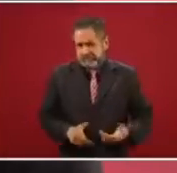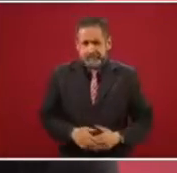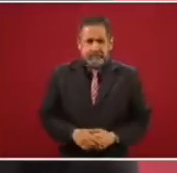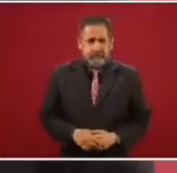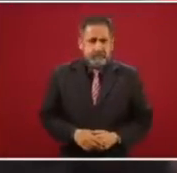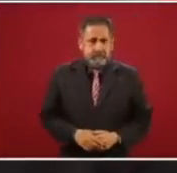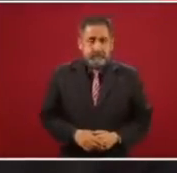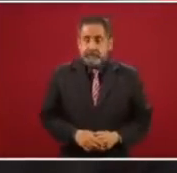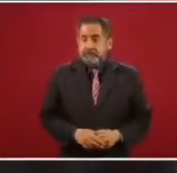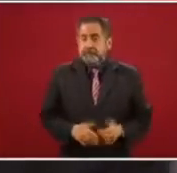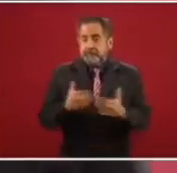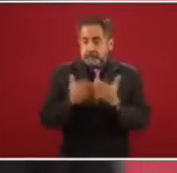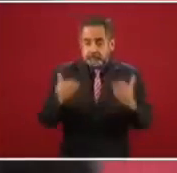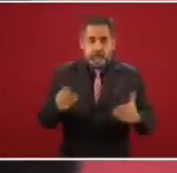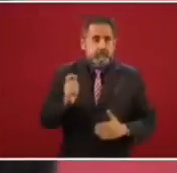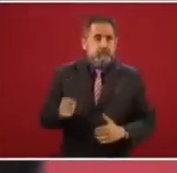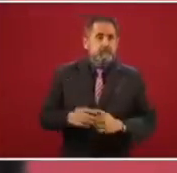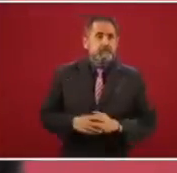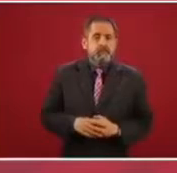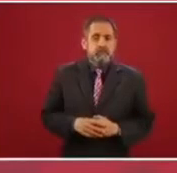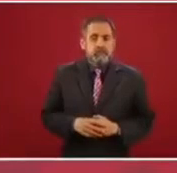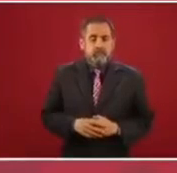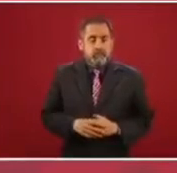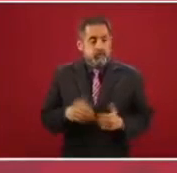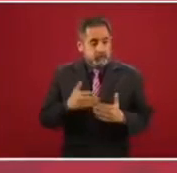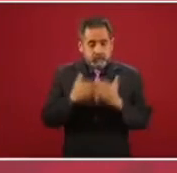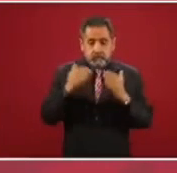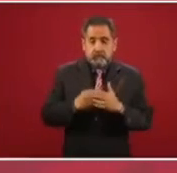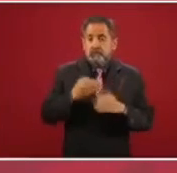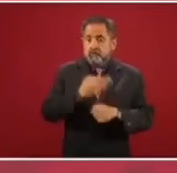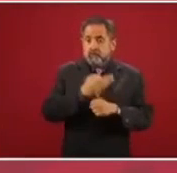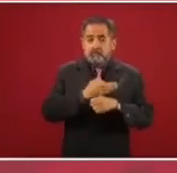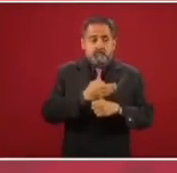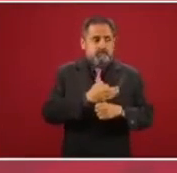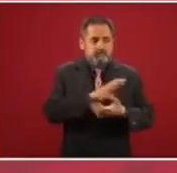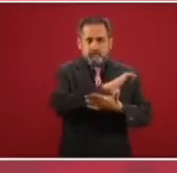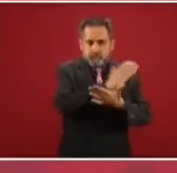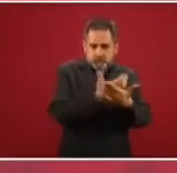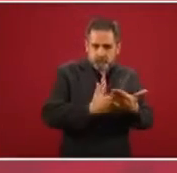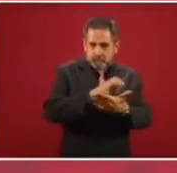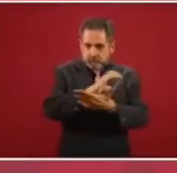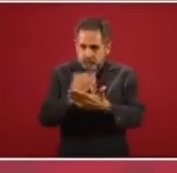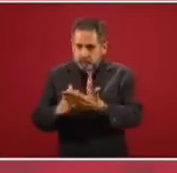ahora que se está licitando para